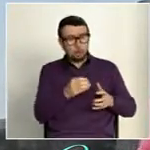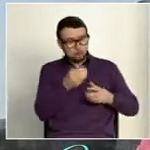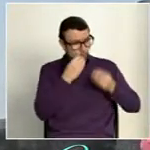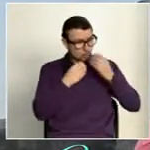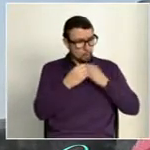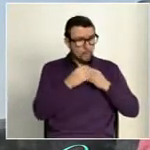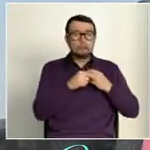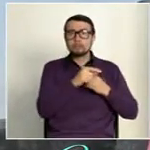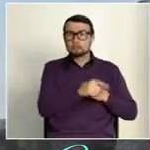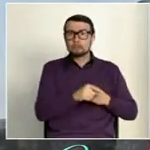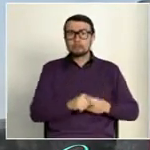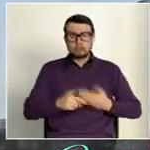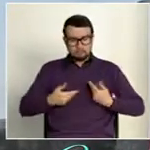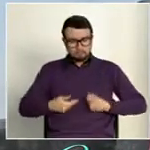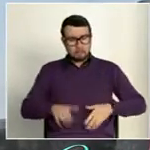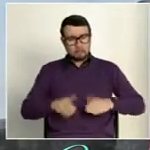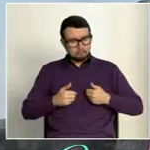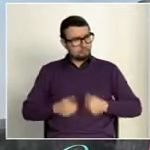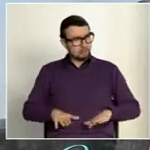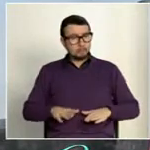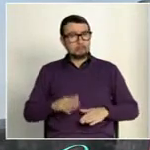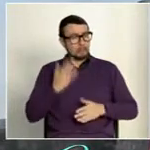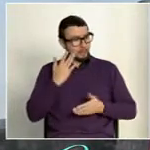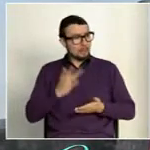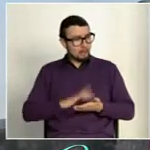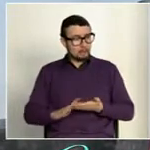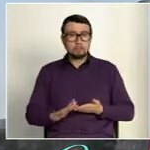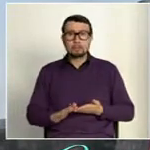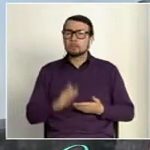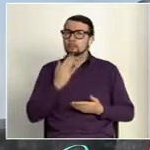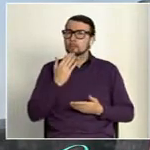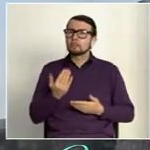saca líquido del organismo. Come toda la hoja verde.